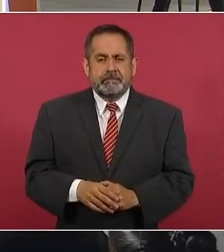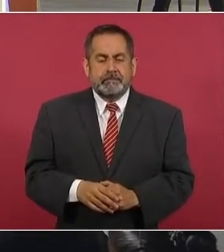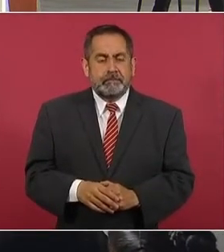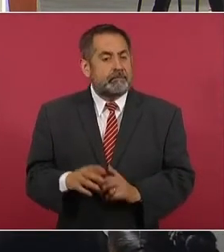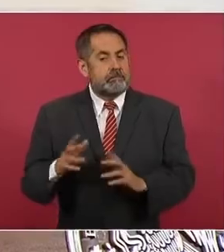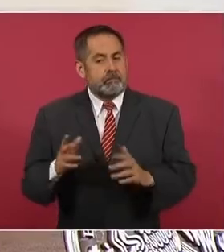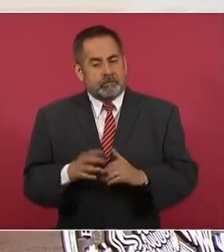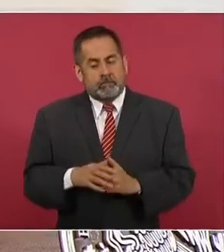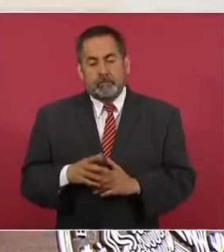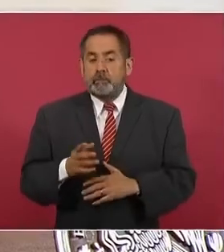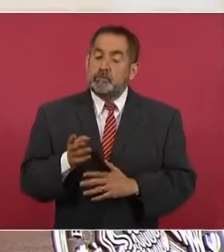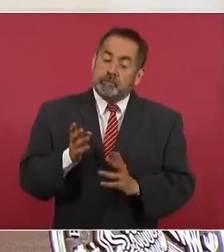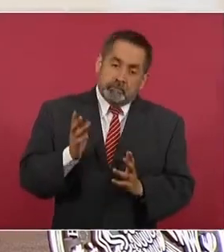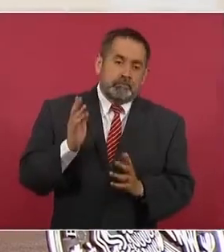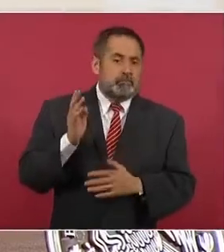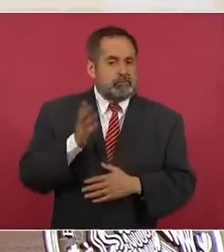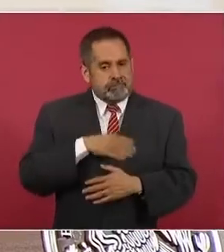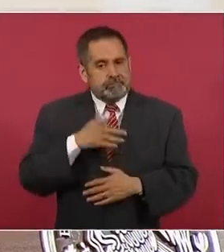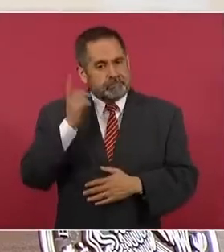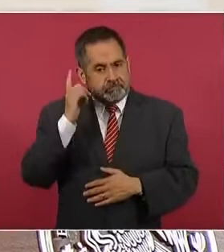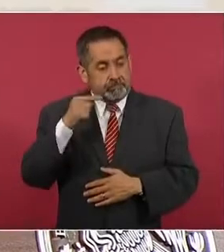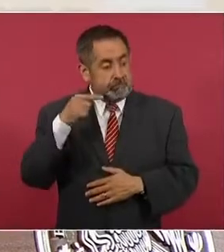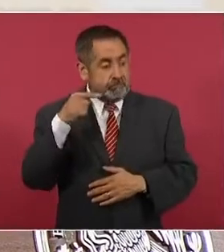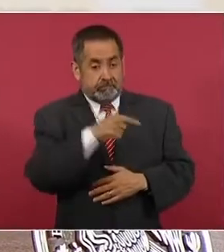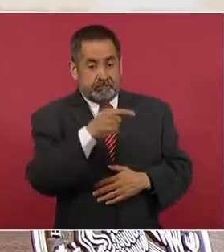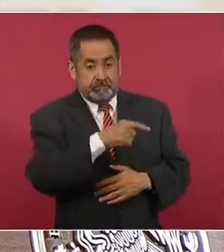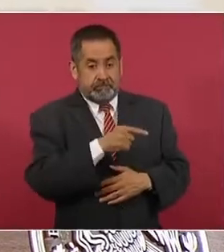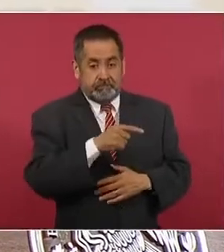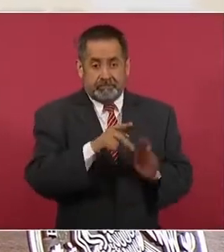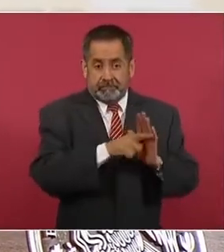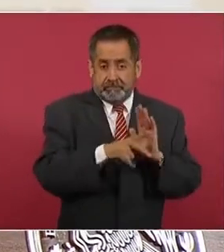Entonces sería bueno que revisaran.